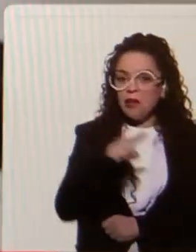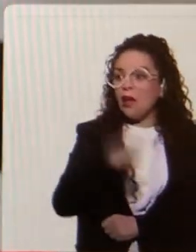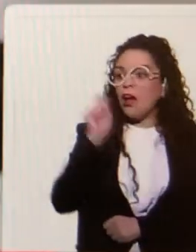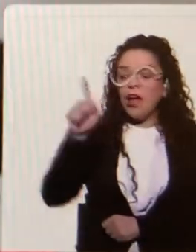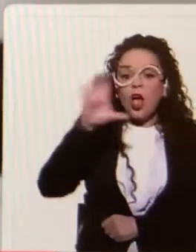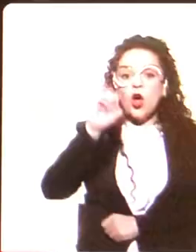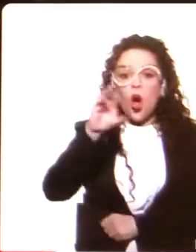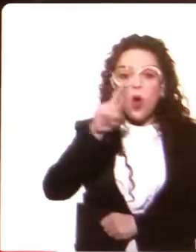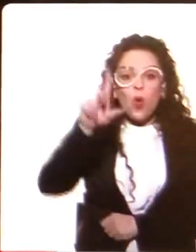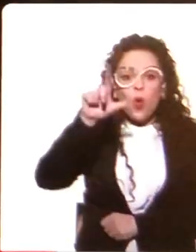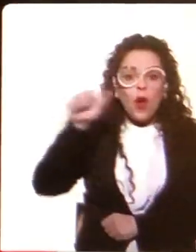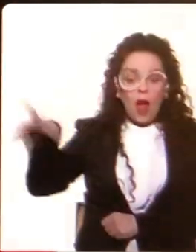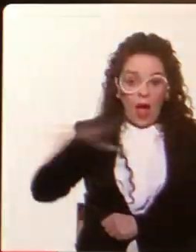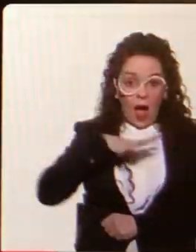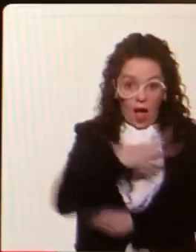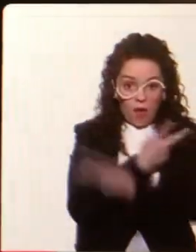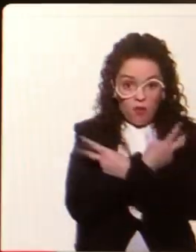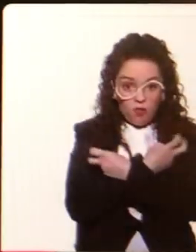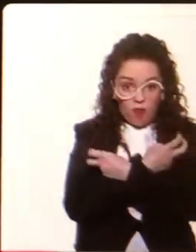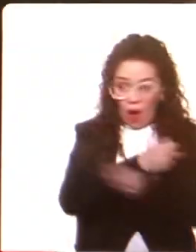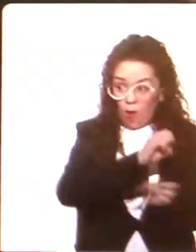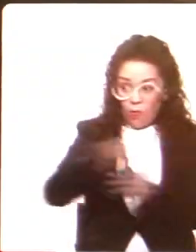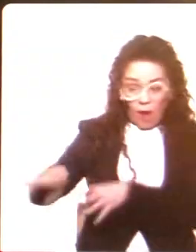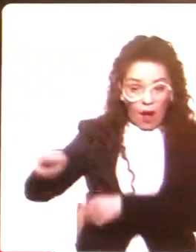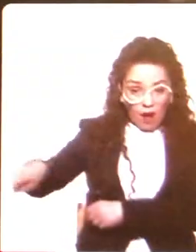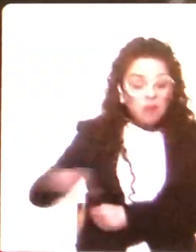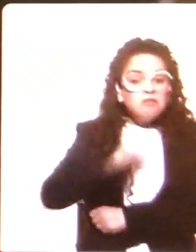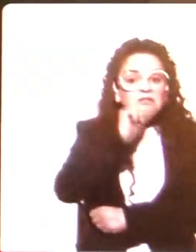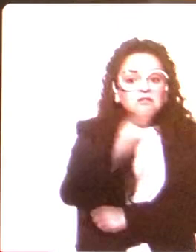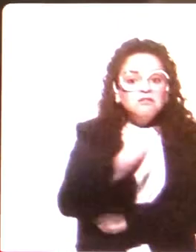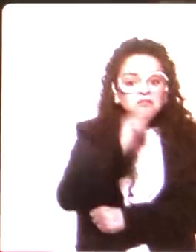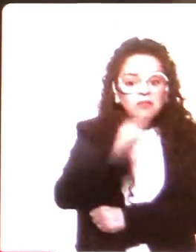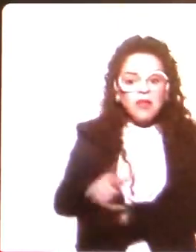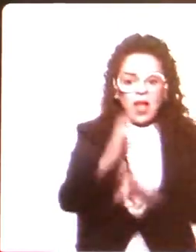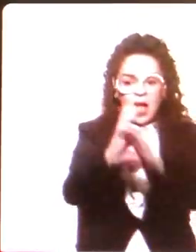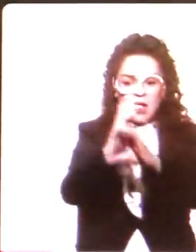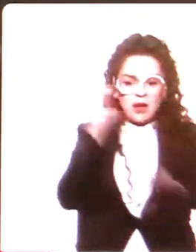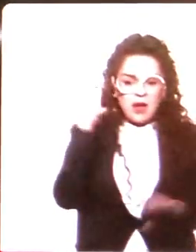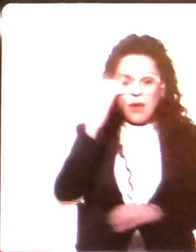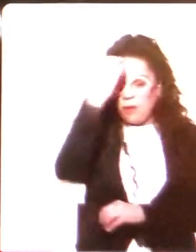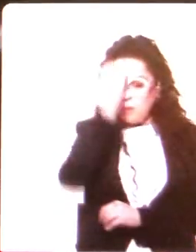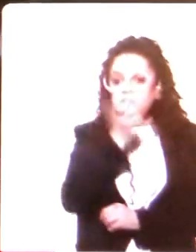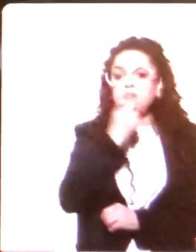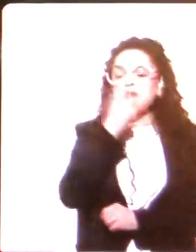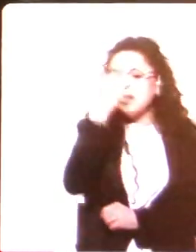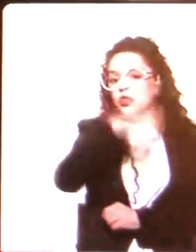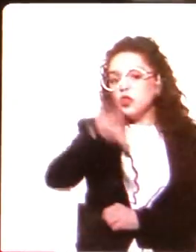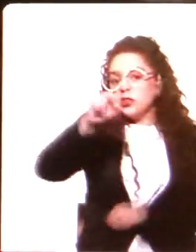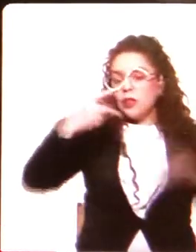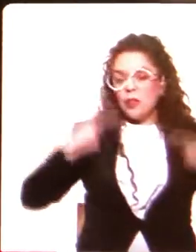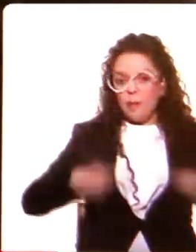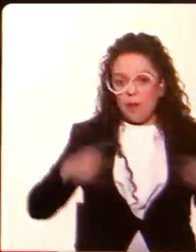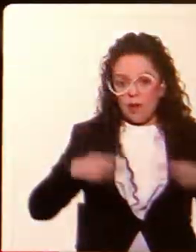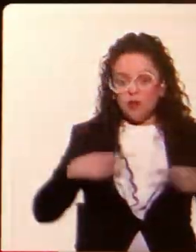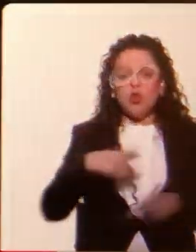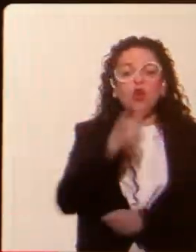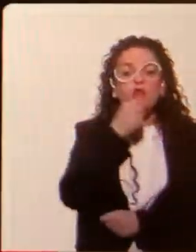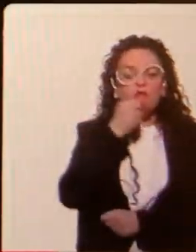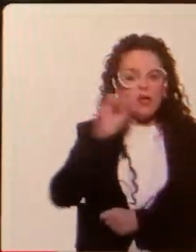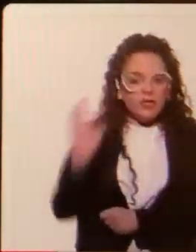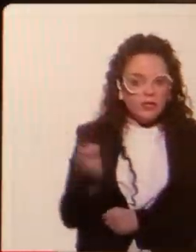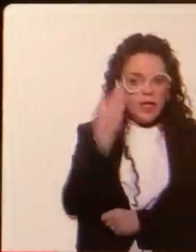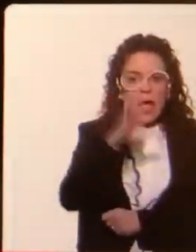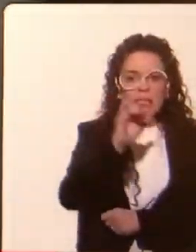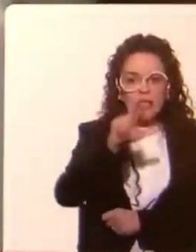está detrás no lo sé No lo sé pero debe de ser alguien muy poderoso que maneja